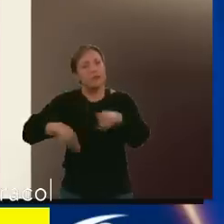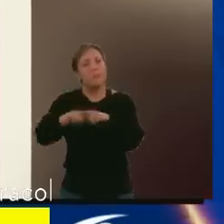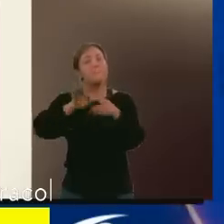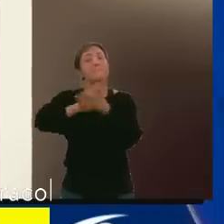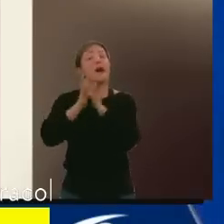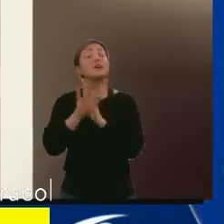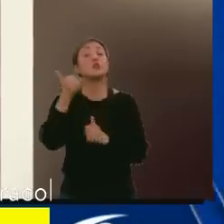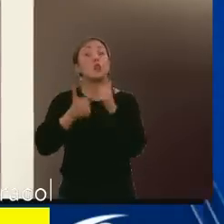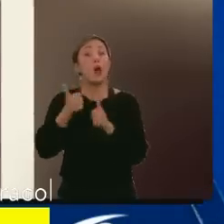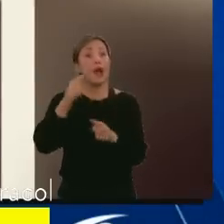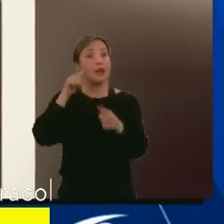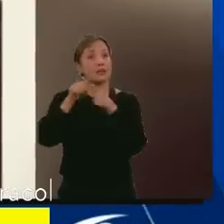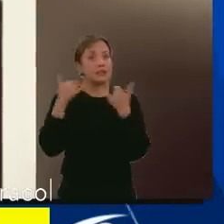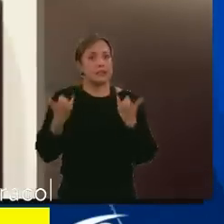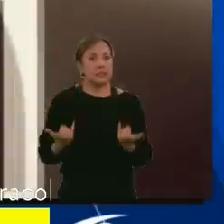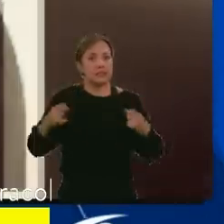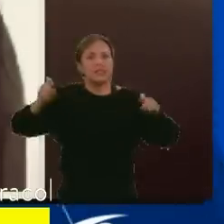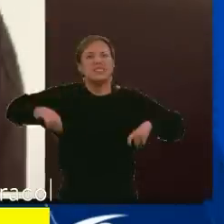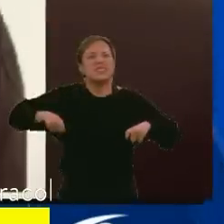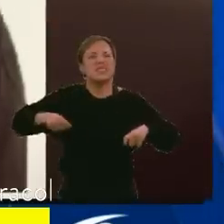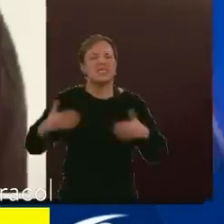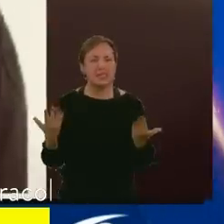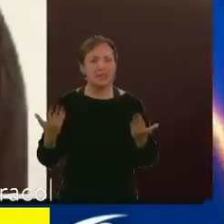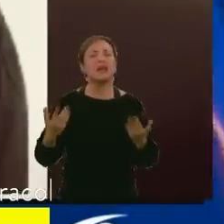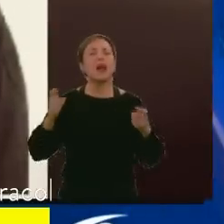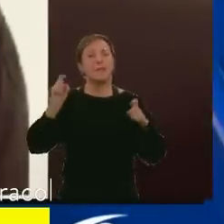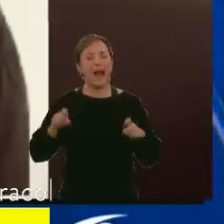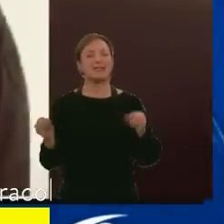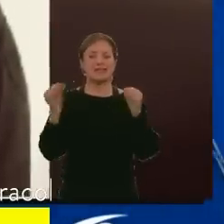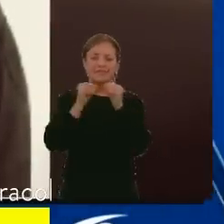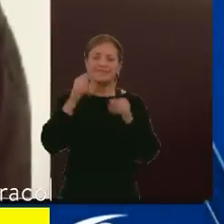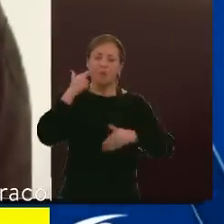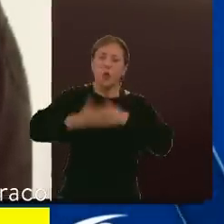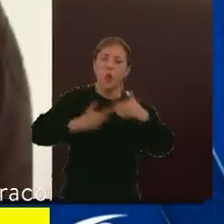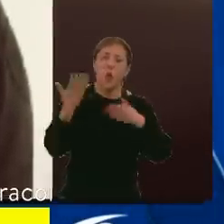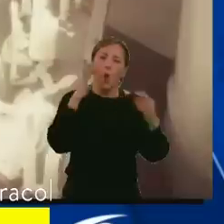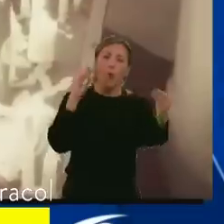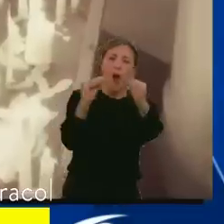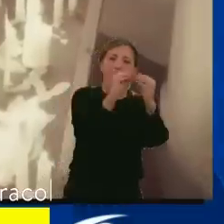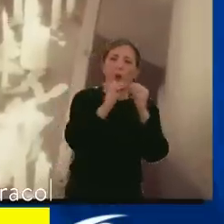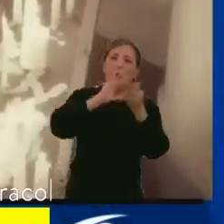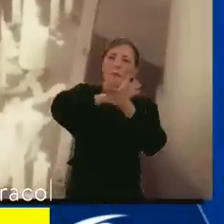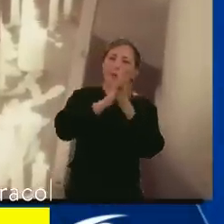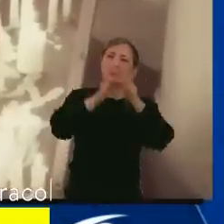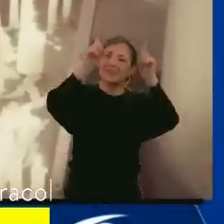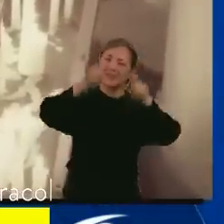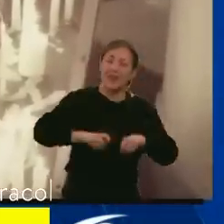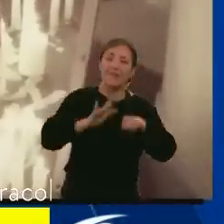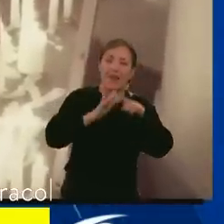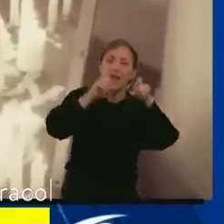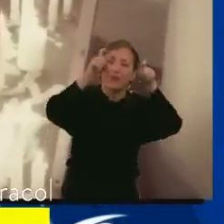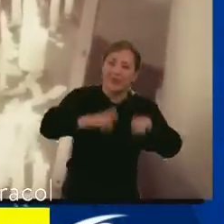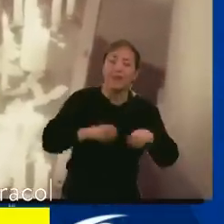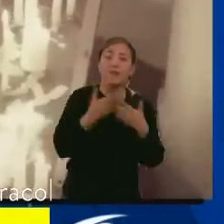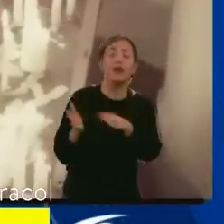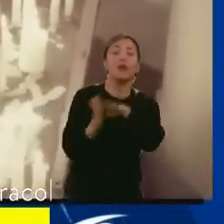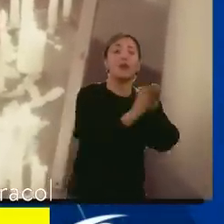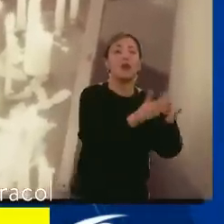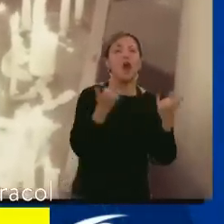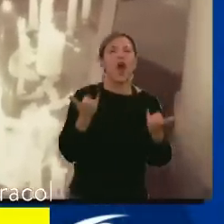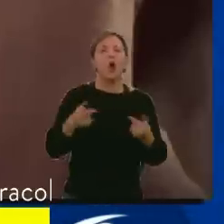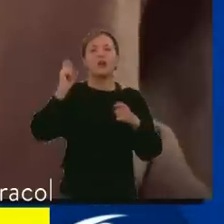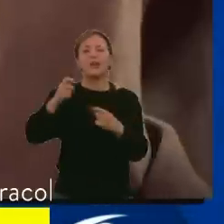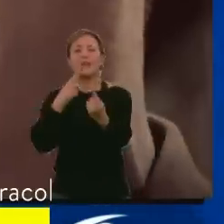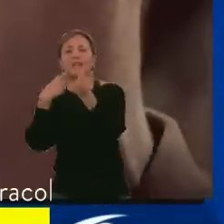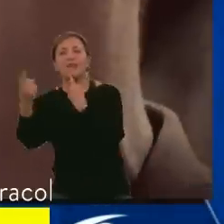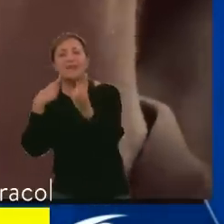que una herramienta que hay en este momento es implementar los acuerdos de paz. Sin embargo, la oposición lo que señala es que hay que condicionar los diálogos con